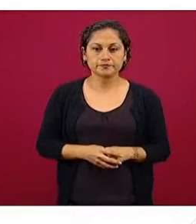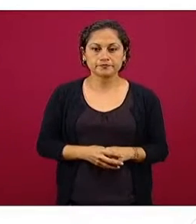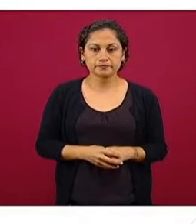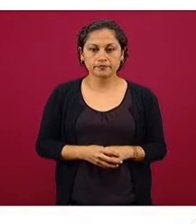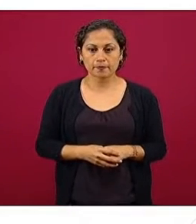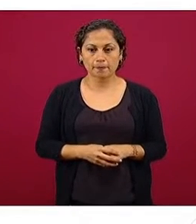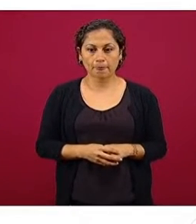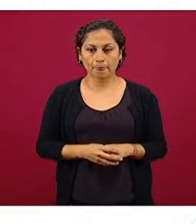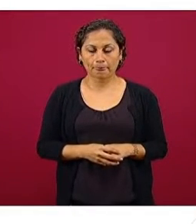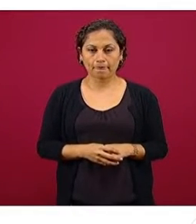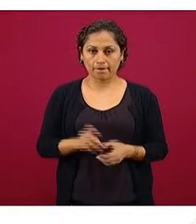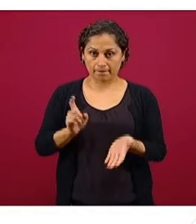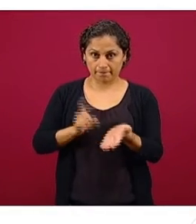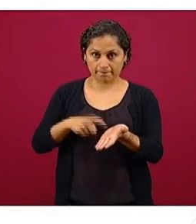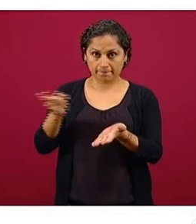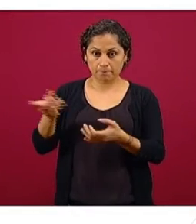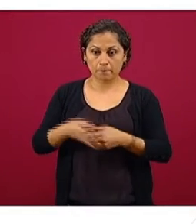Clic.